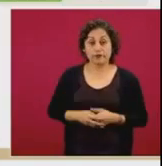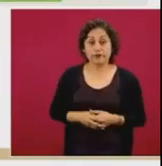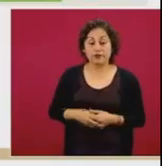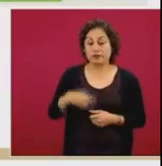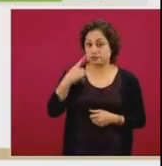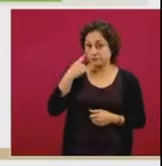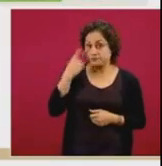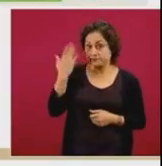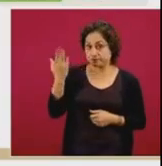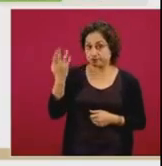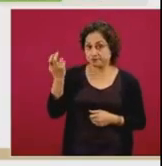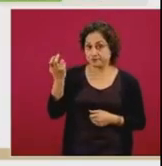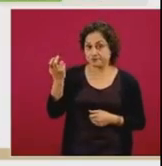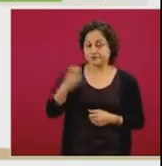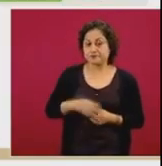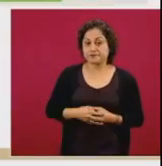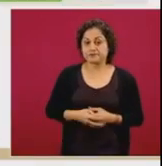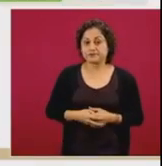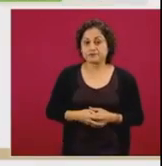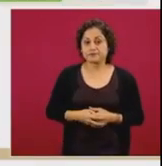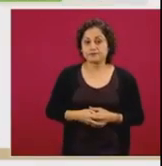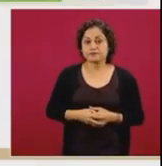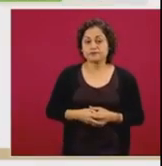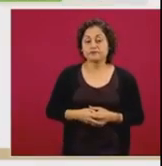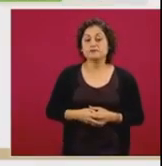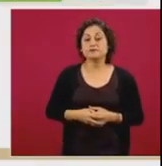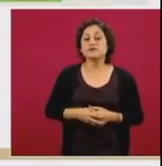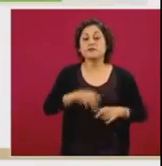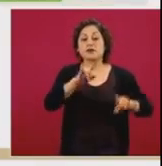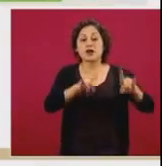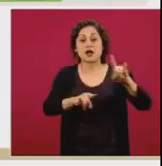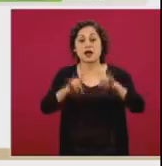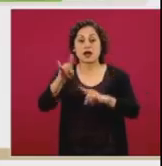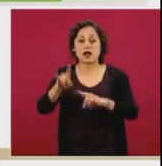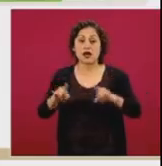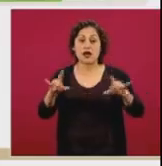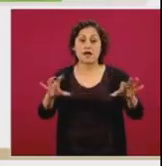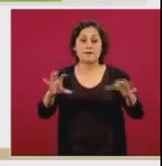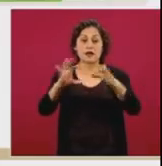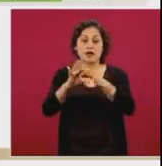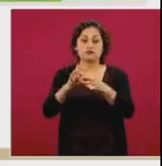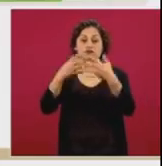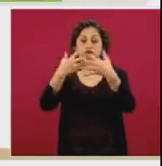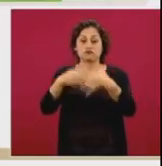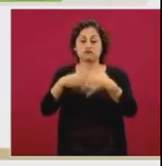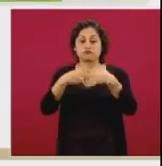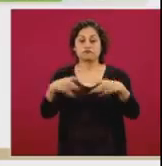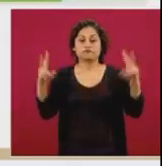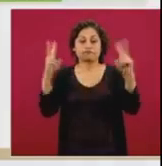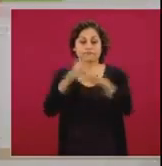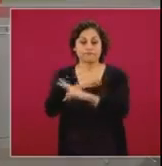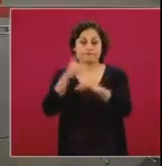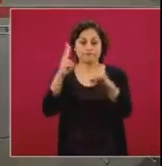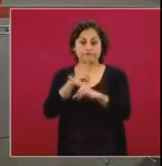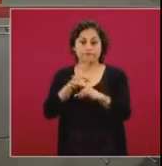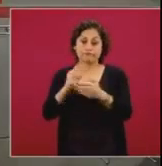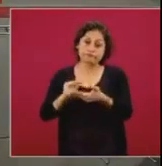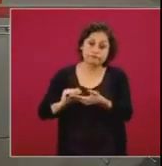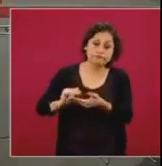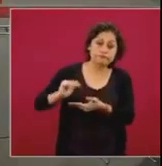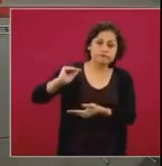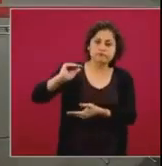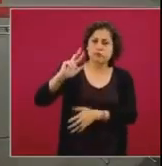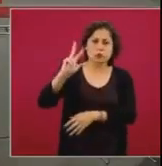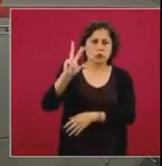el gráfico, afortunadamente la ocupación de camas con ventilador no ha tenido una tendencia